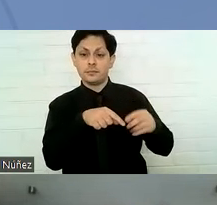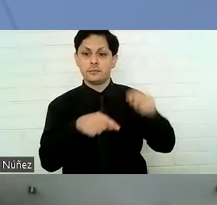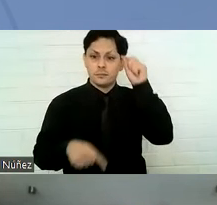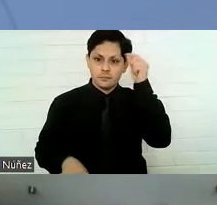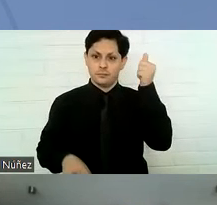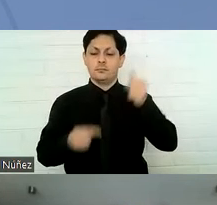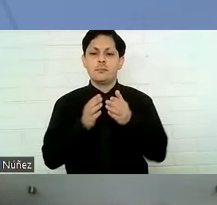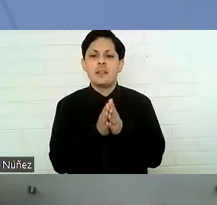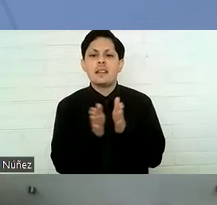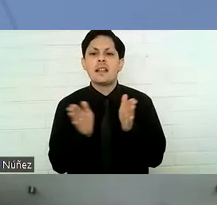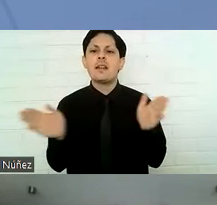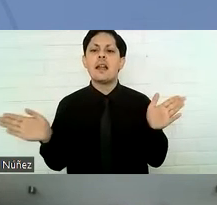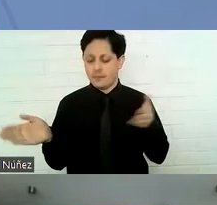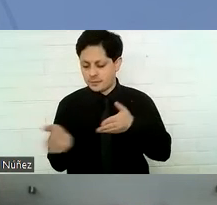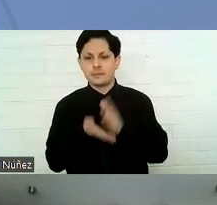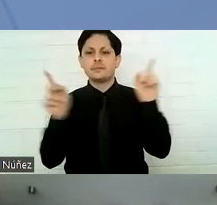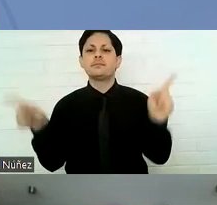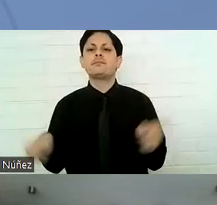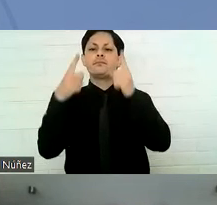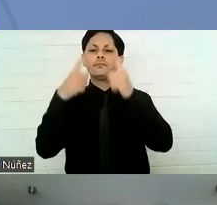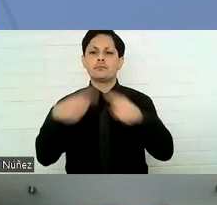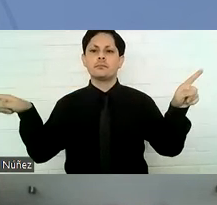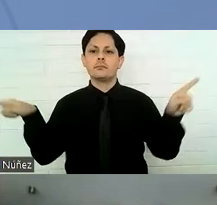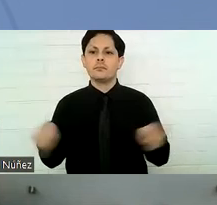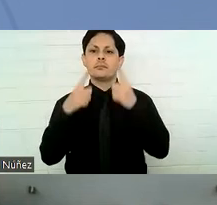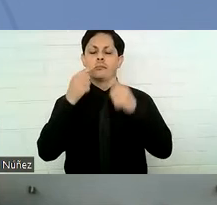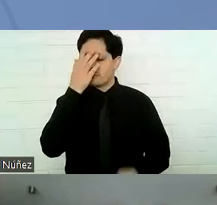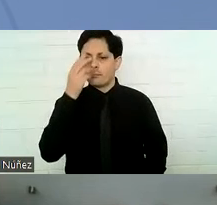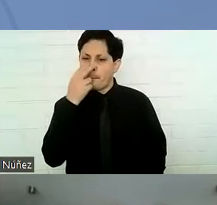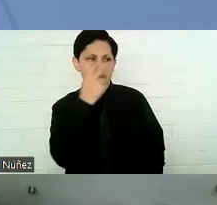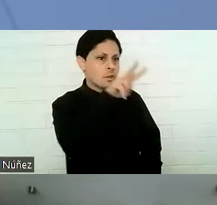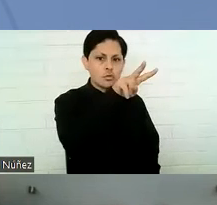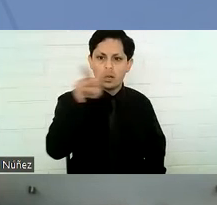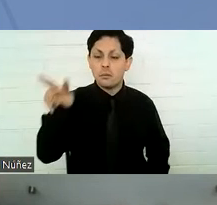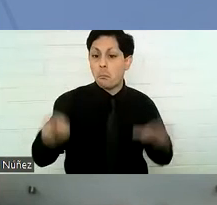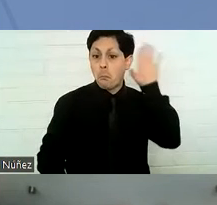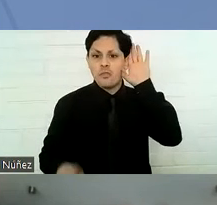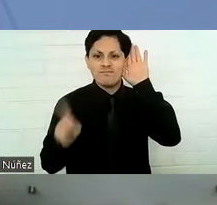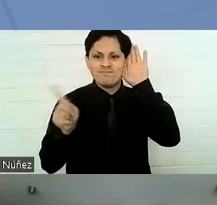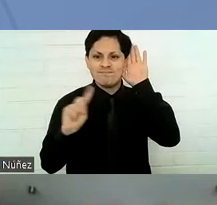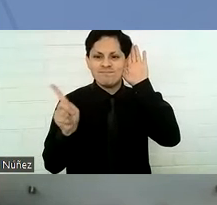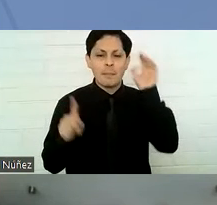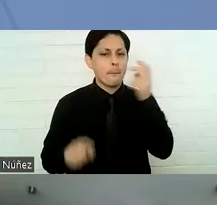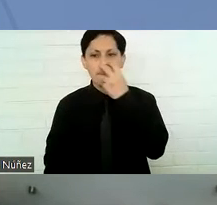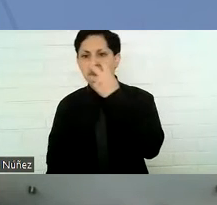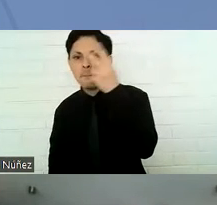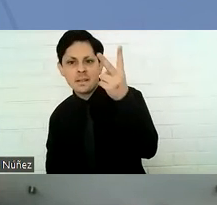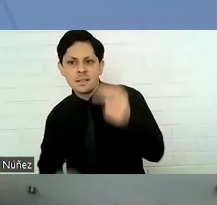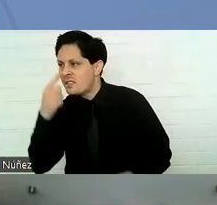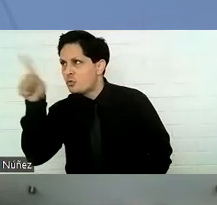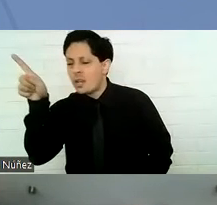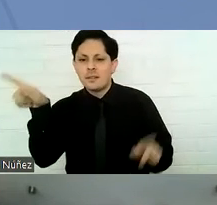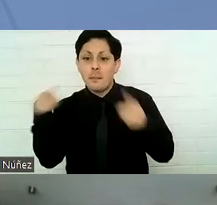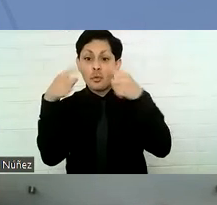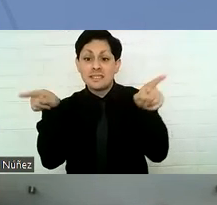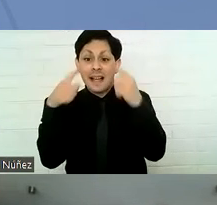aural, la musicalidad visual. Por eso justamente se descentra la